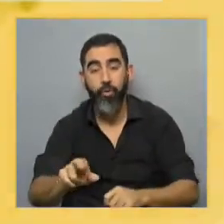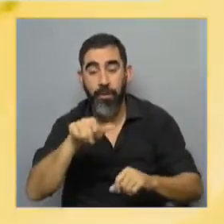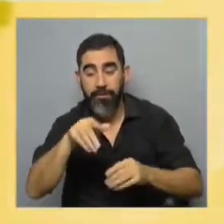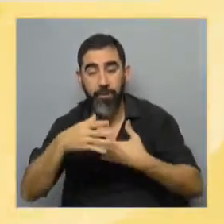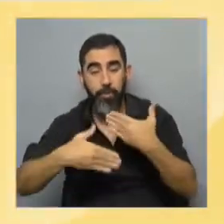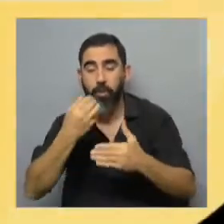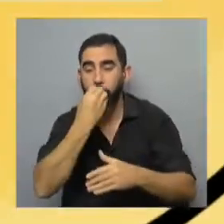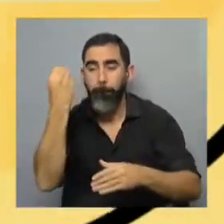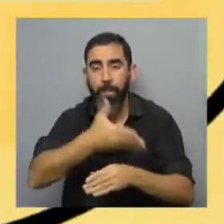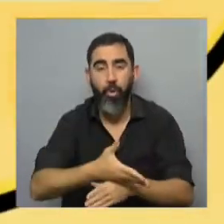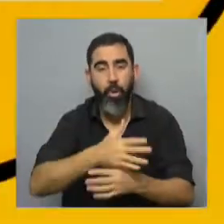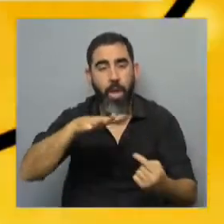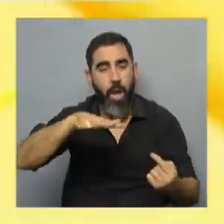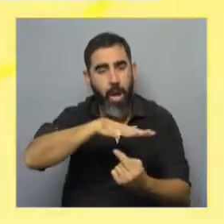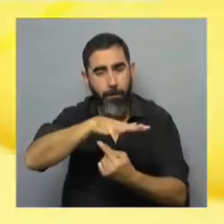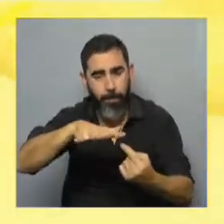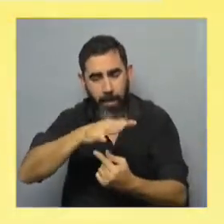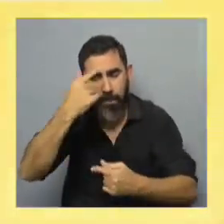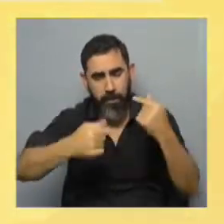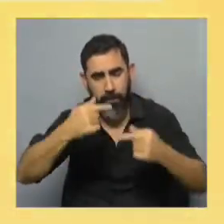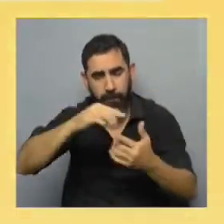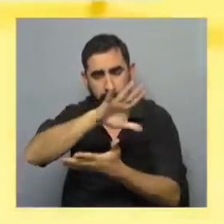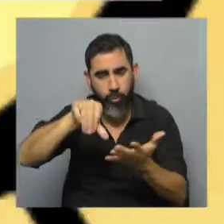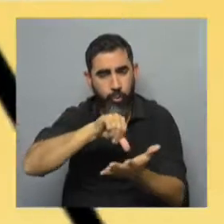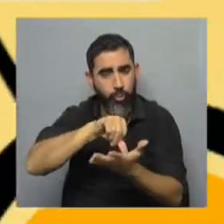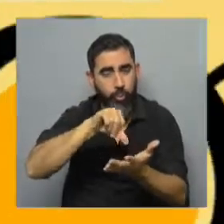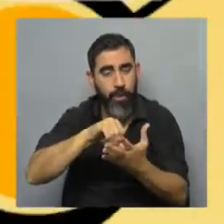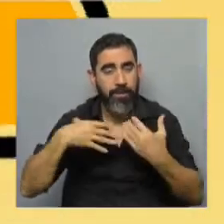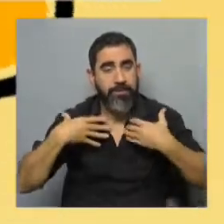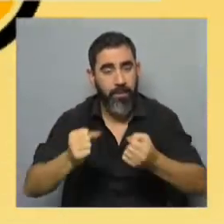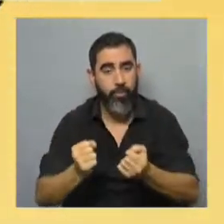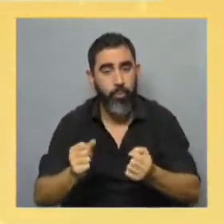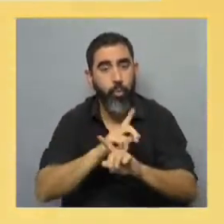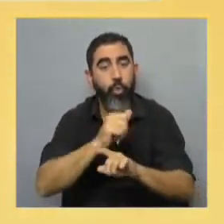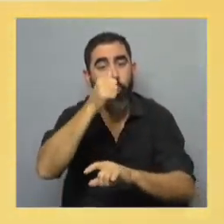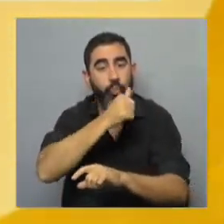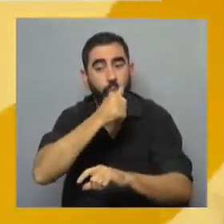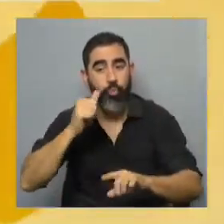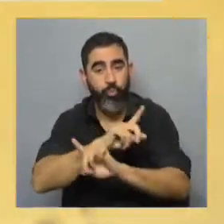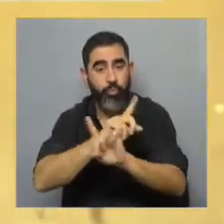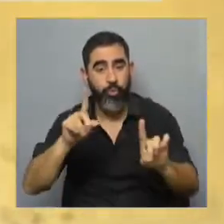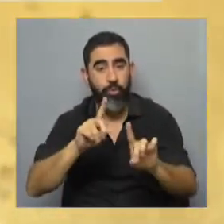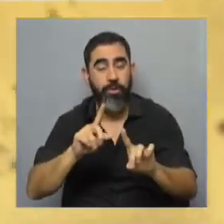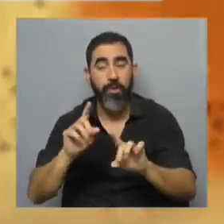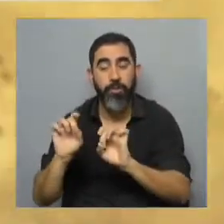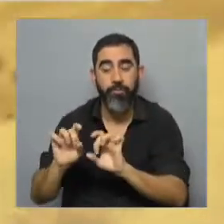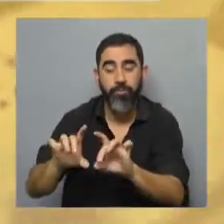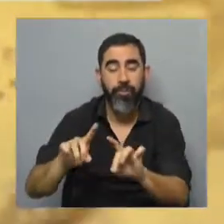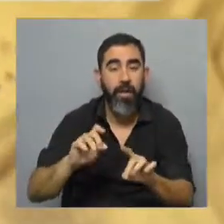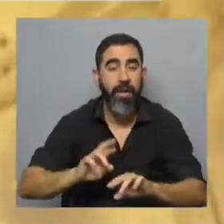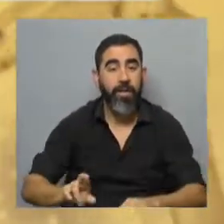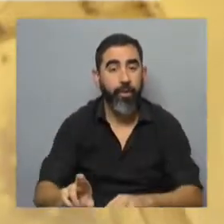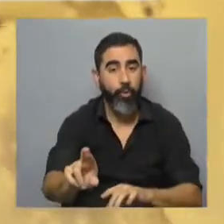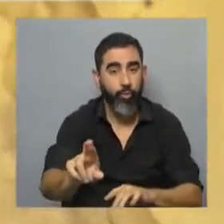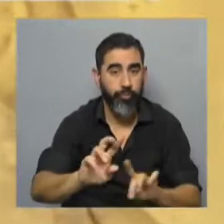que mejora aspectos ambientales diversos en una ciudad, sanitarios, uno no soluciona la llegada de más nutrientes a un río,